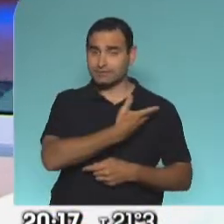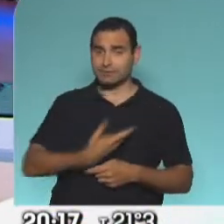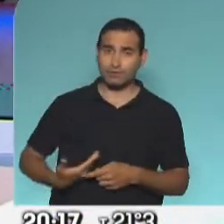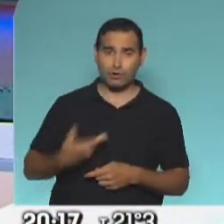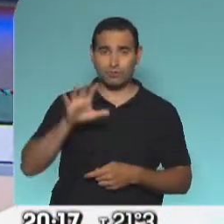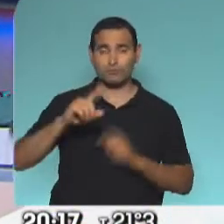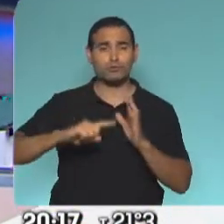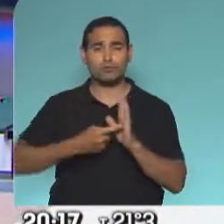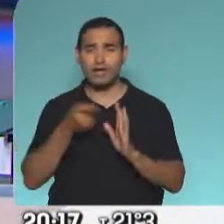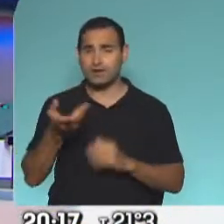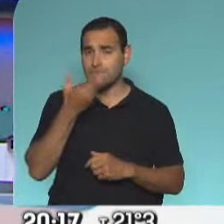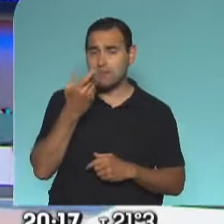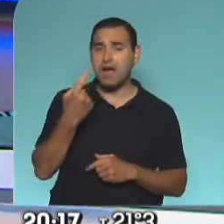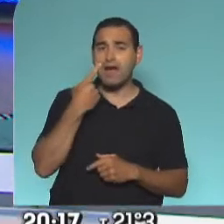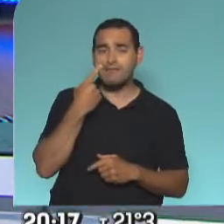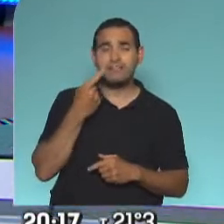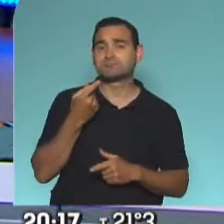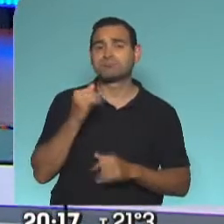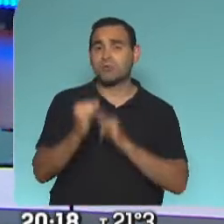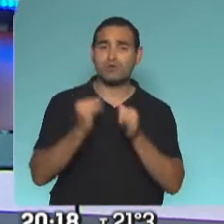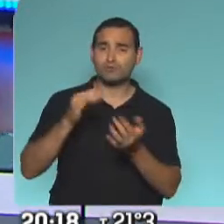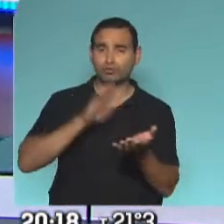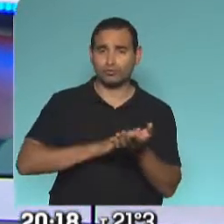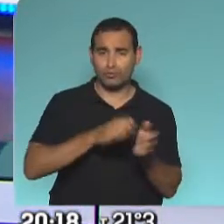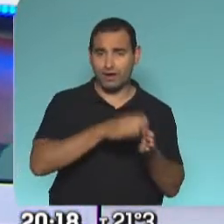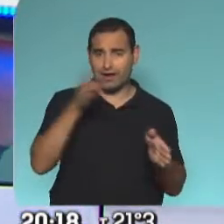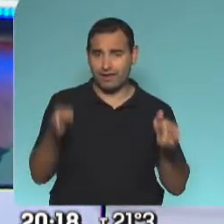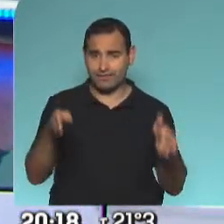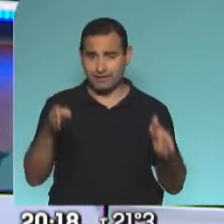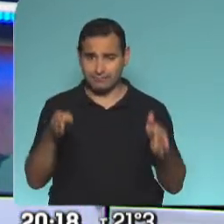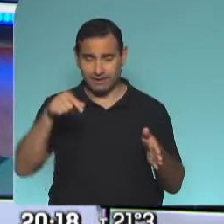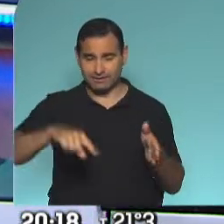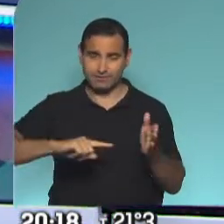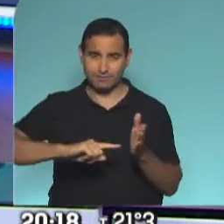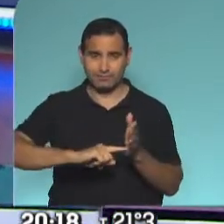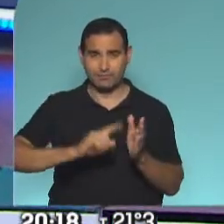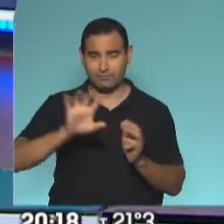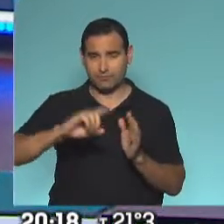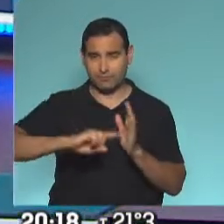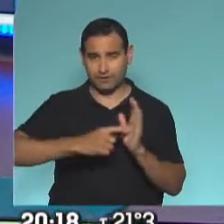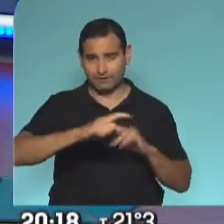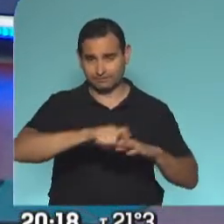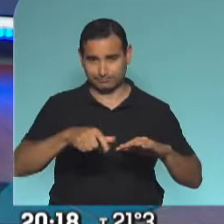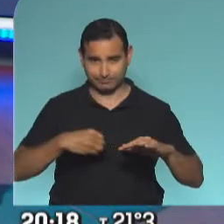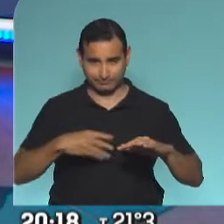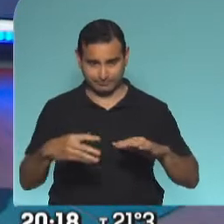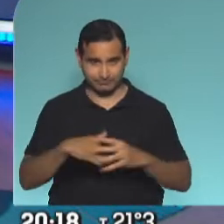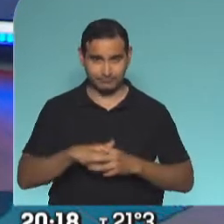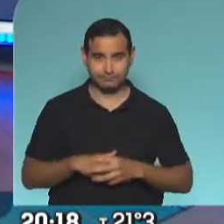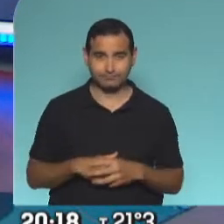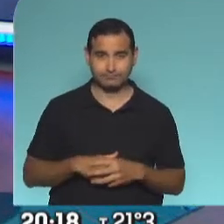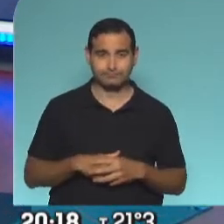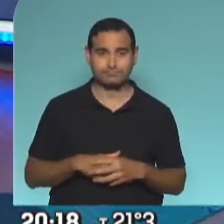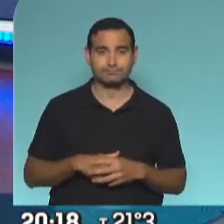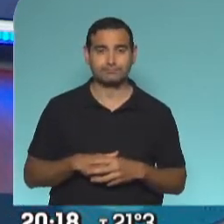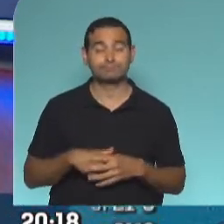Buenos Aires para saber qué alcances tendrán en este lugar, en esta parte de la geografía del AMBA. Pero claro, no